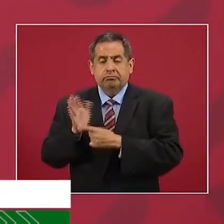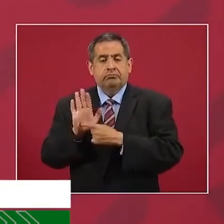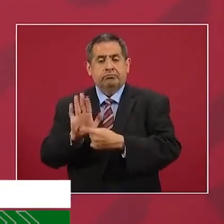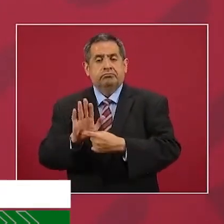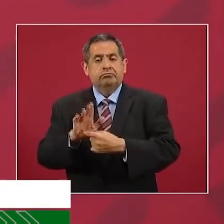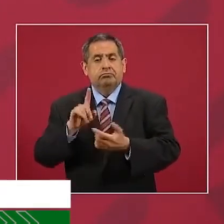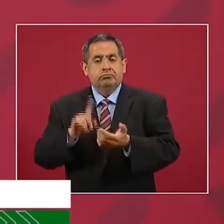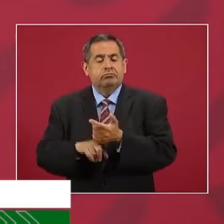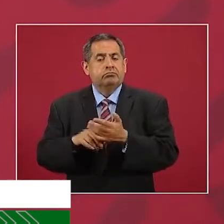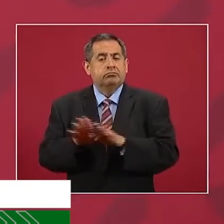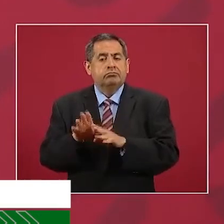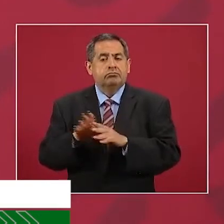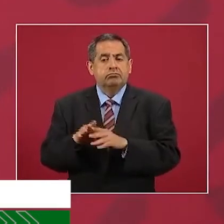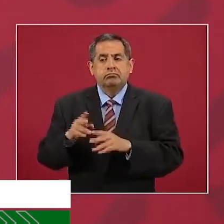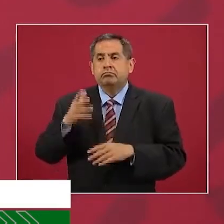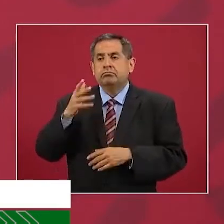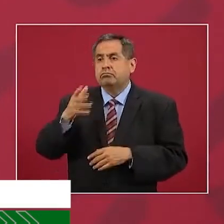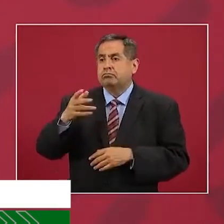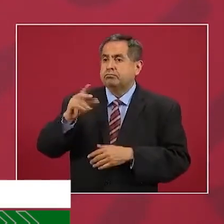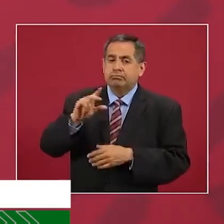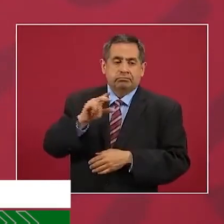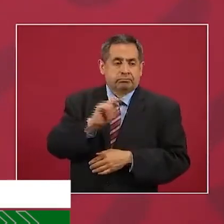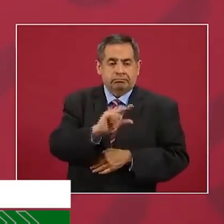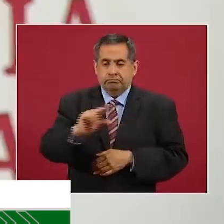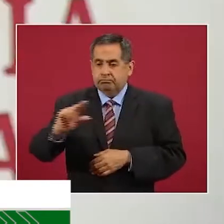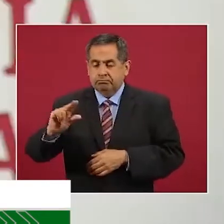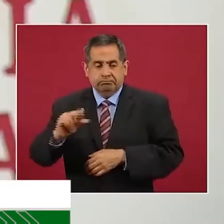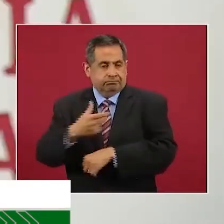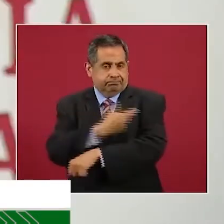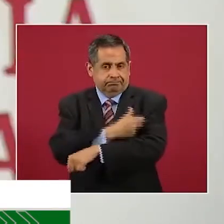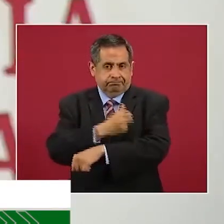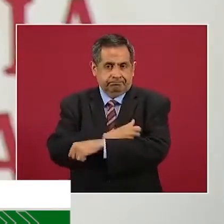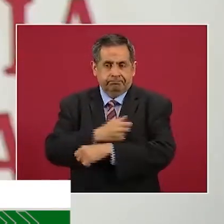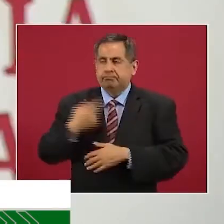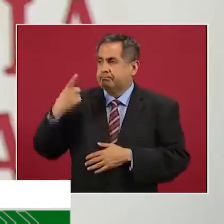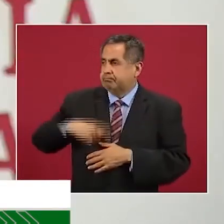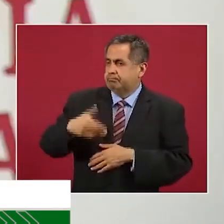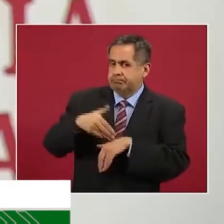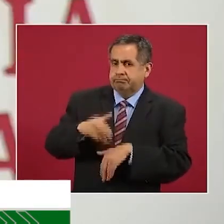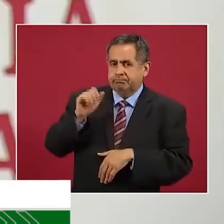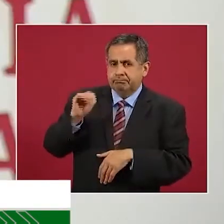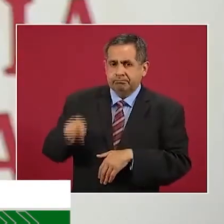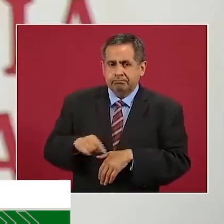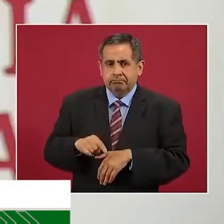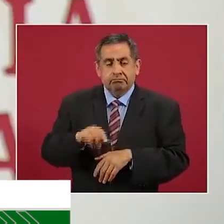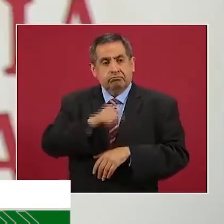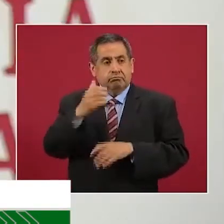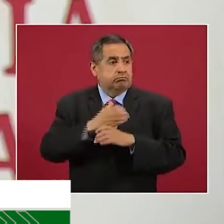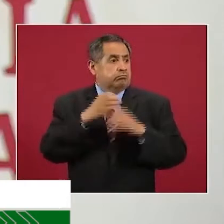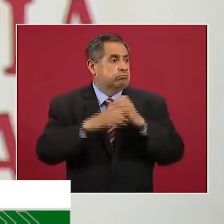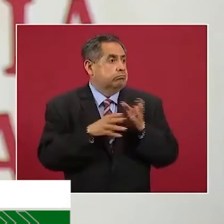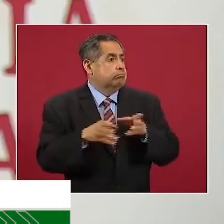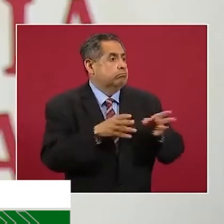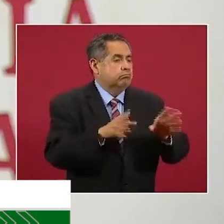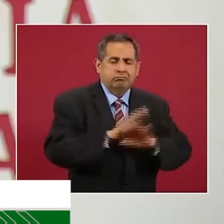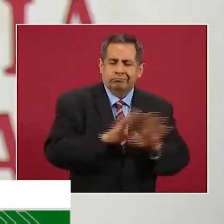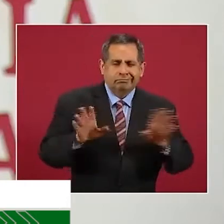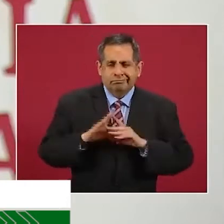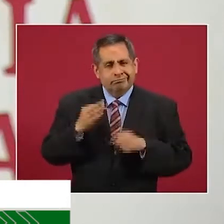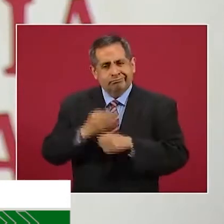es cómo traer a México rápidamente las vacunas, que es lo que me ha instruido el señor presidente. No estoy en otro proceso de ninguna otra naturaleza. Esa es